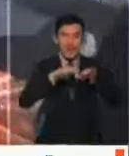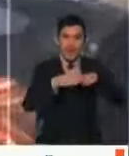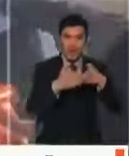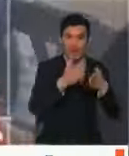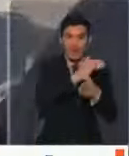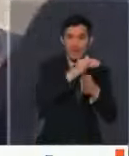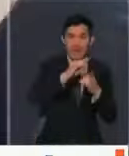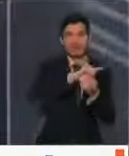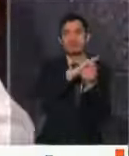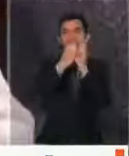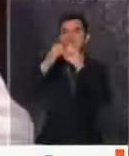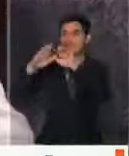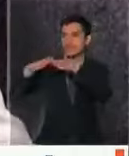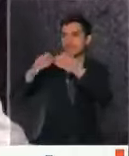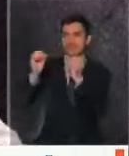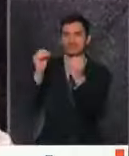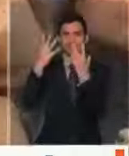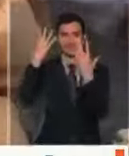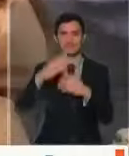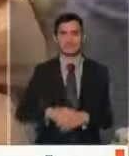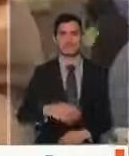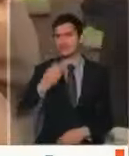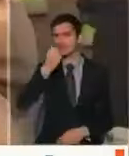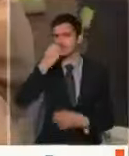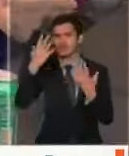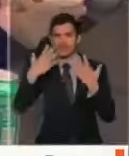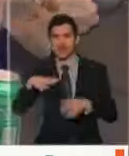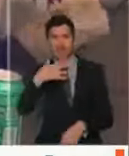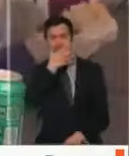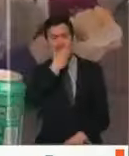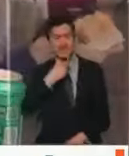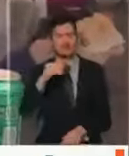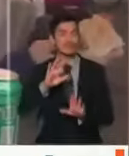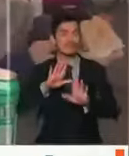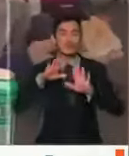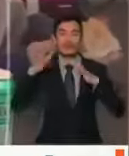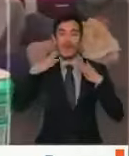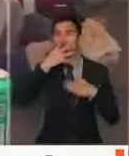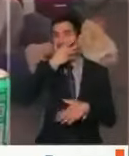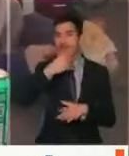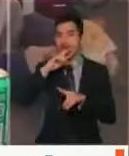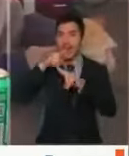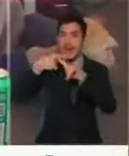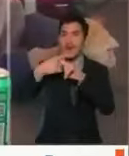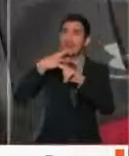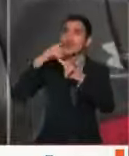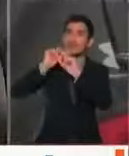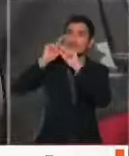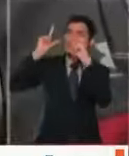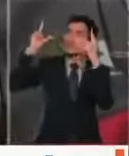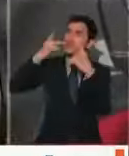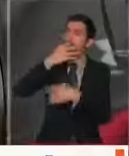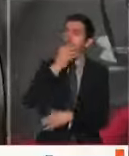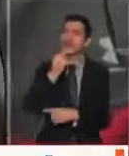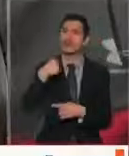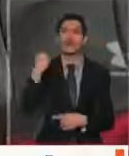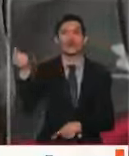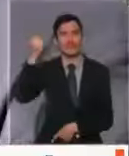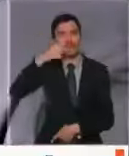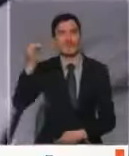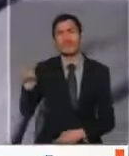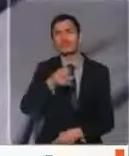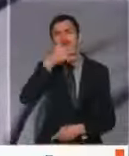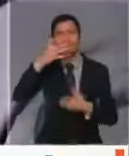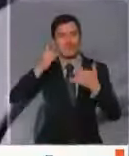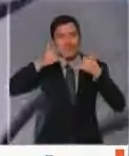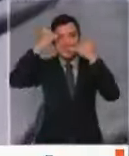la parrilla para poder grillarse. ¿Ya me lo comía? Lindo, hermoso. Estupendo, muy bonito, además que el tiempo nos acompañó. Vengo a pasarlo bien y a disfrutar.